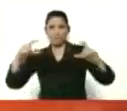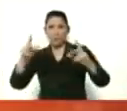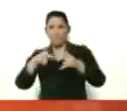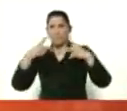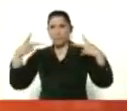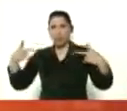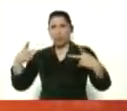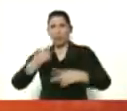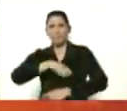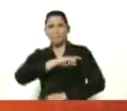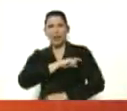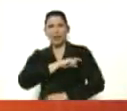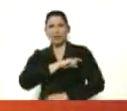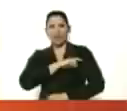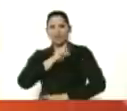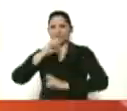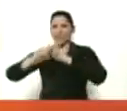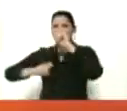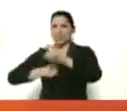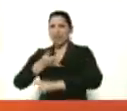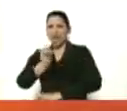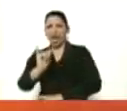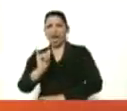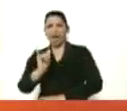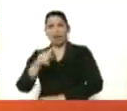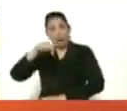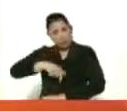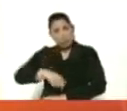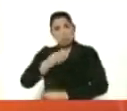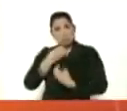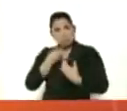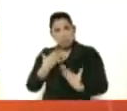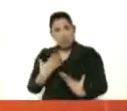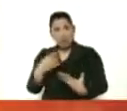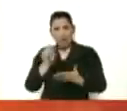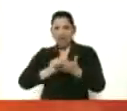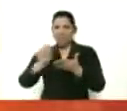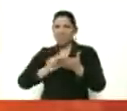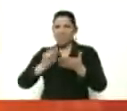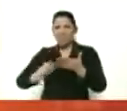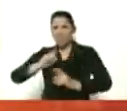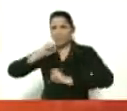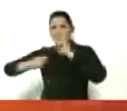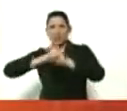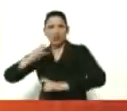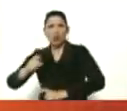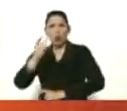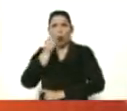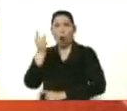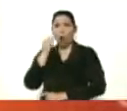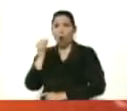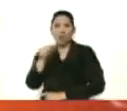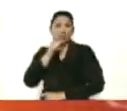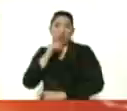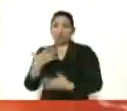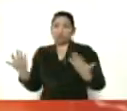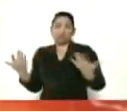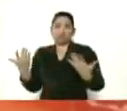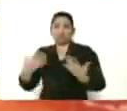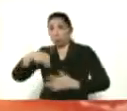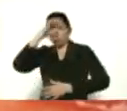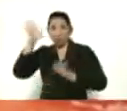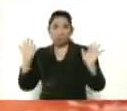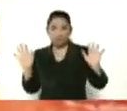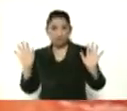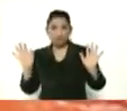de España, una envidia que tiene, porque aquí nos va bien. Quien lo escribe es un envidioso o una envidiosa, no sé quién Carrizo lo escribe.